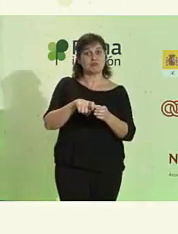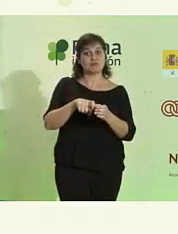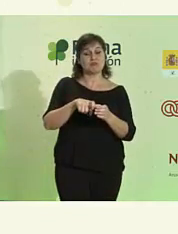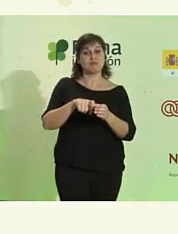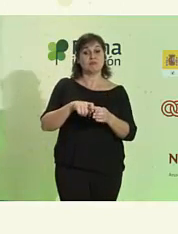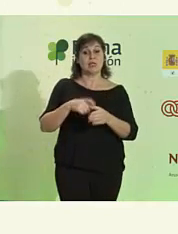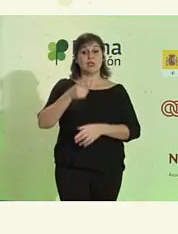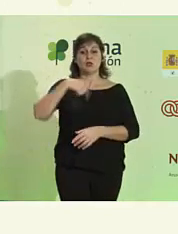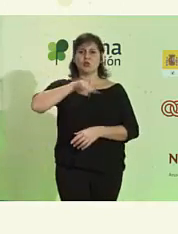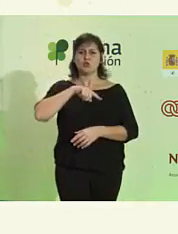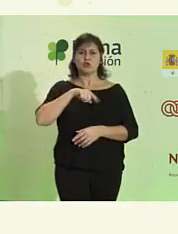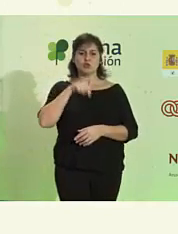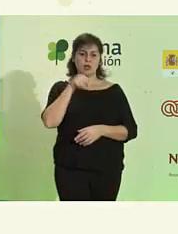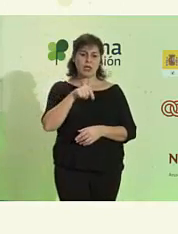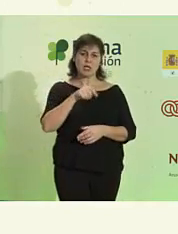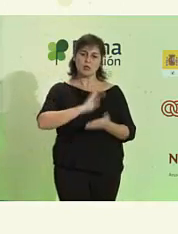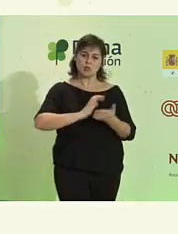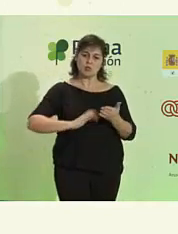Hemos hablado